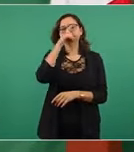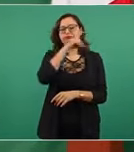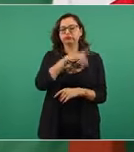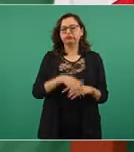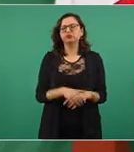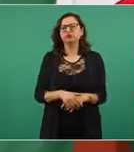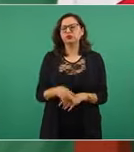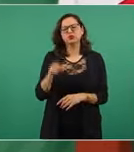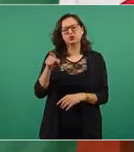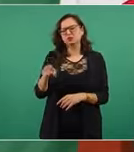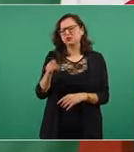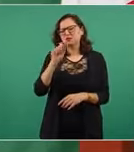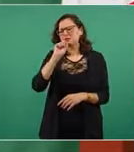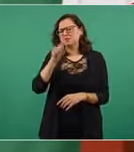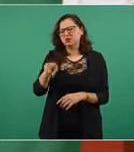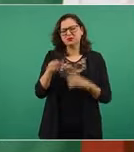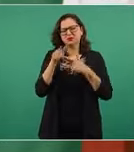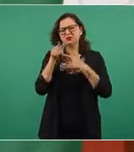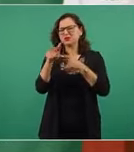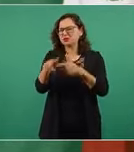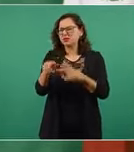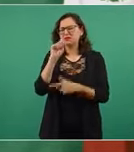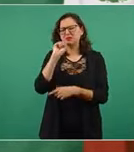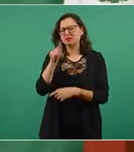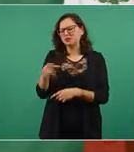Síguele ahí, la llevas. Sigue tu camino.